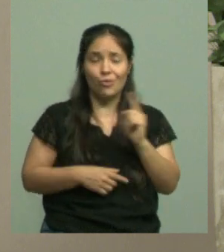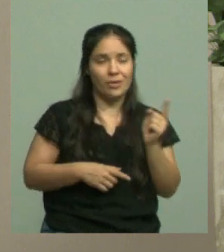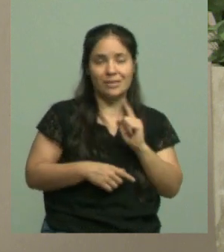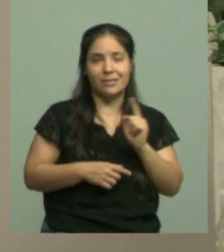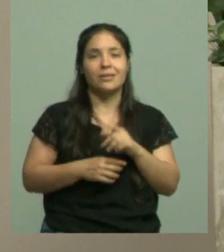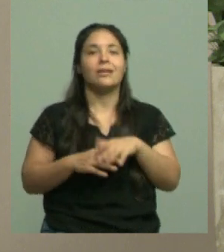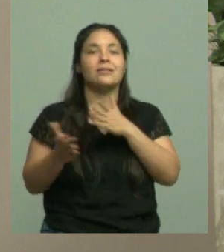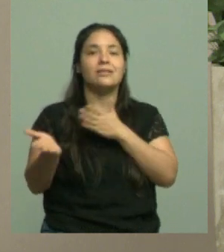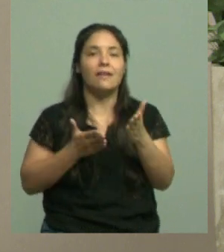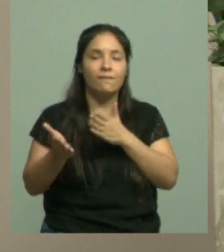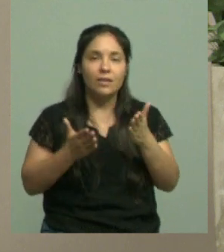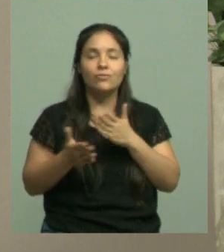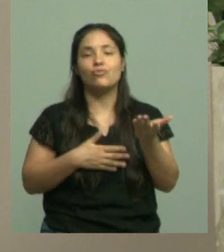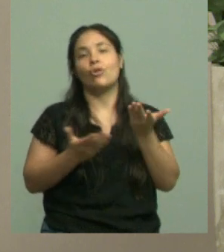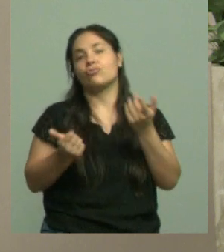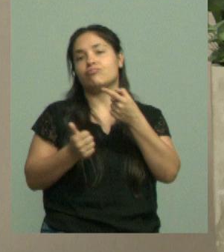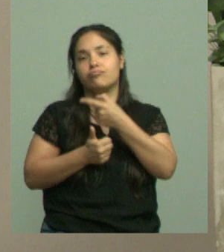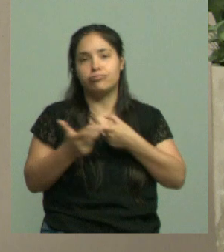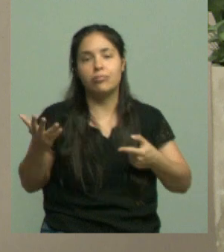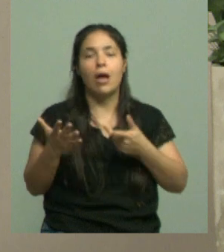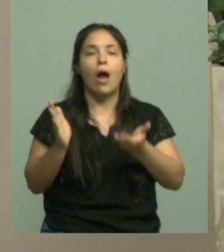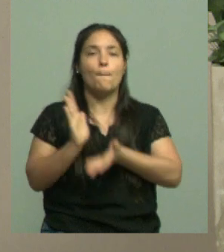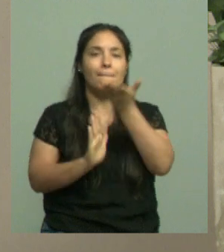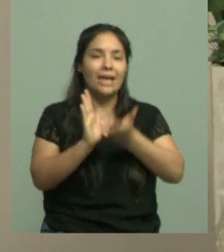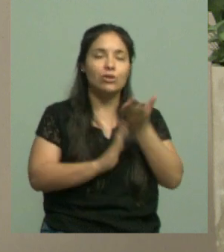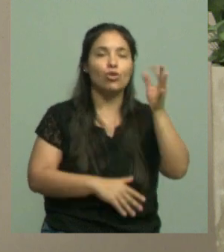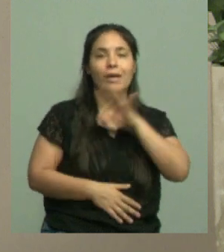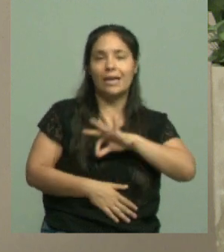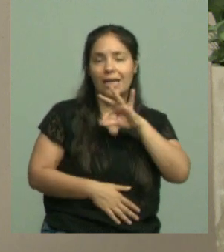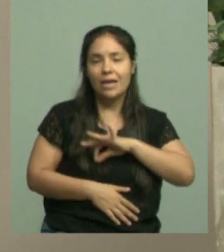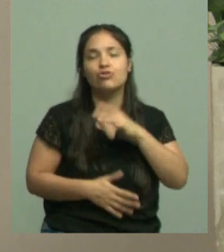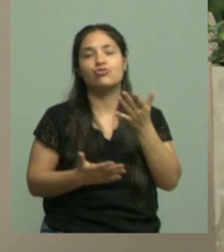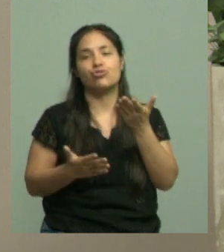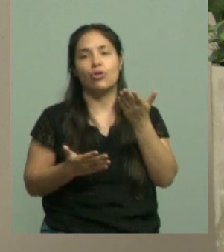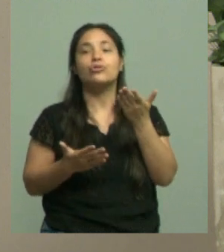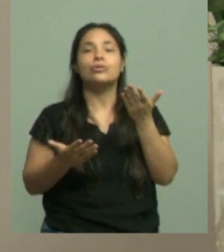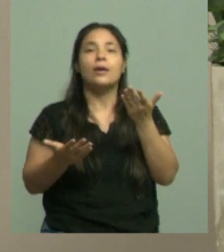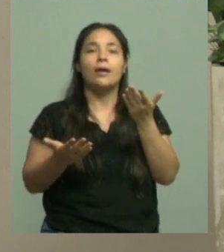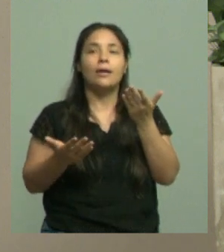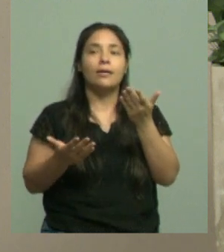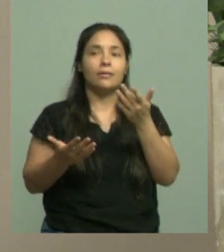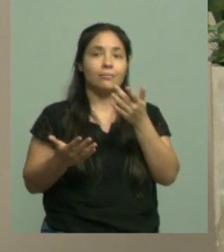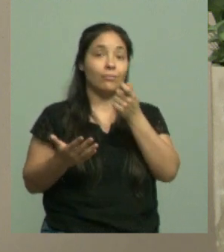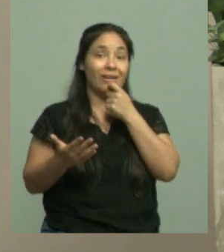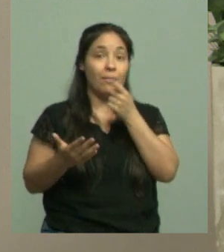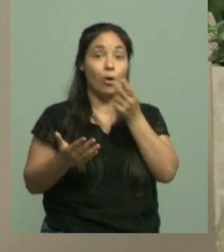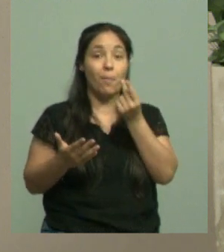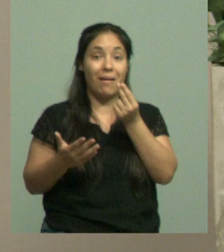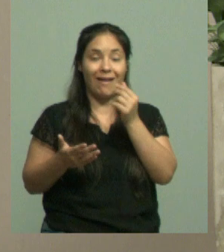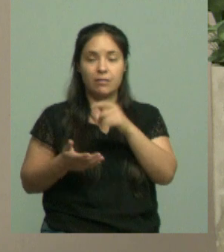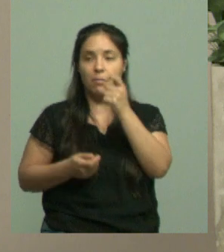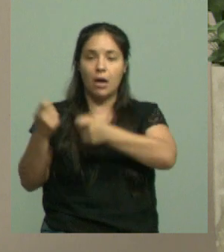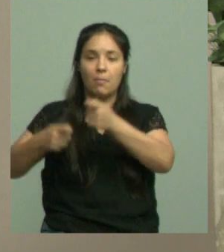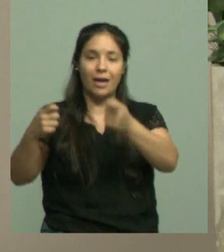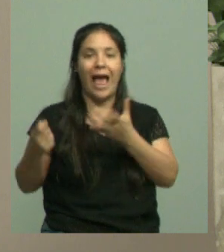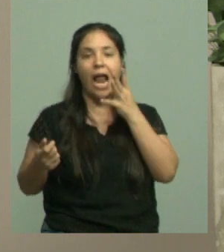que te impactan un montón en tu poder adquisitivo, en tus ingresos, que te limitan a poder destinar dinero